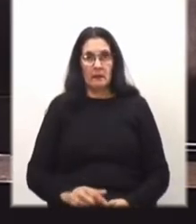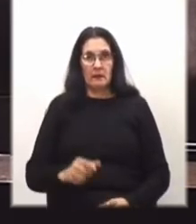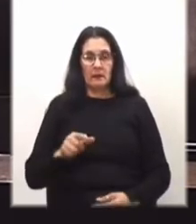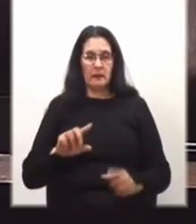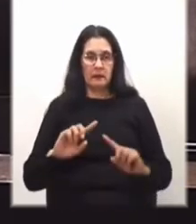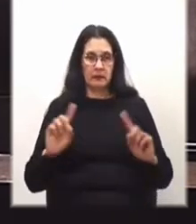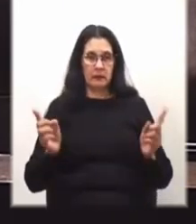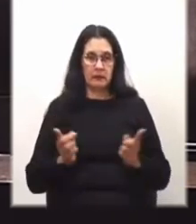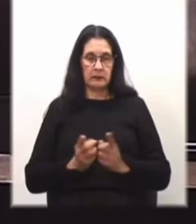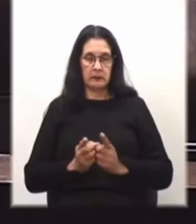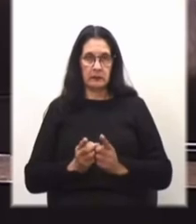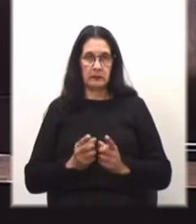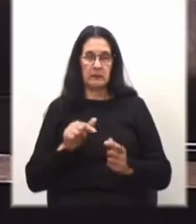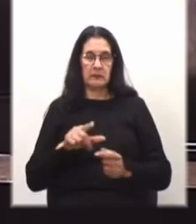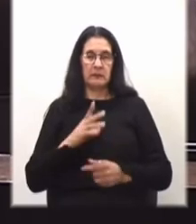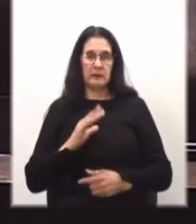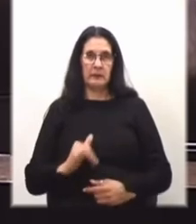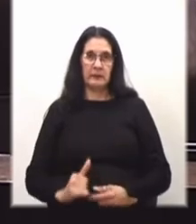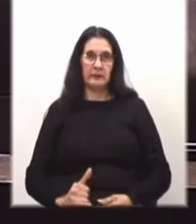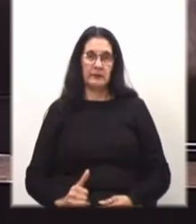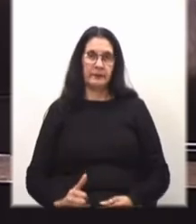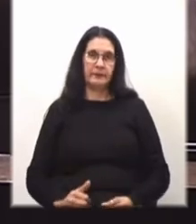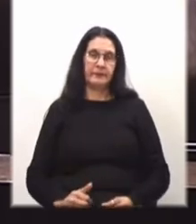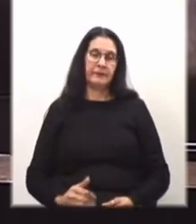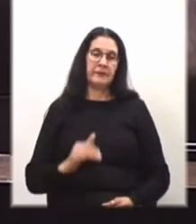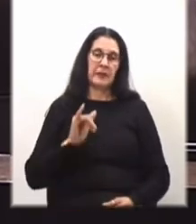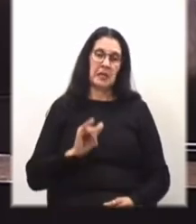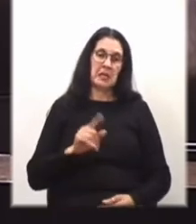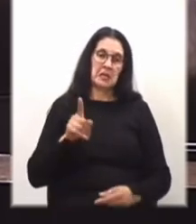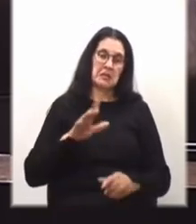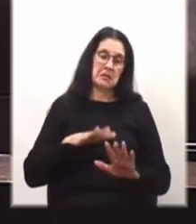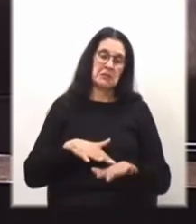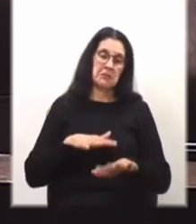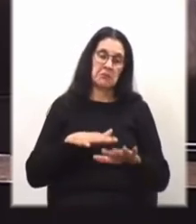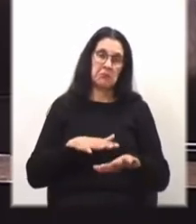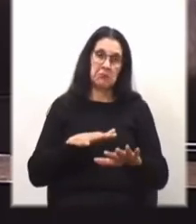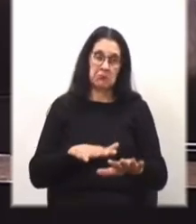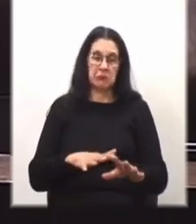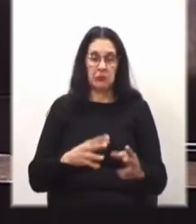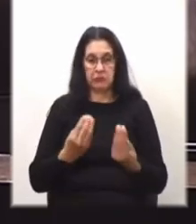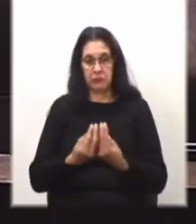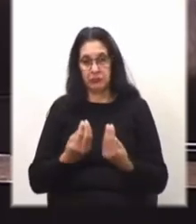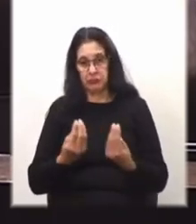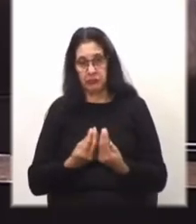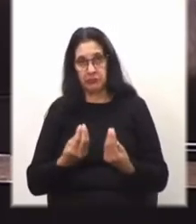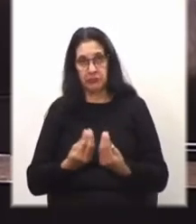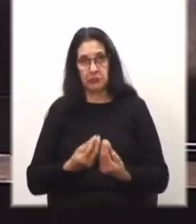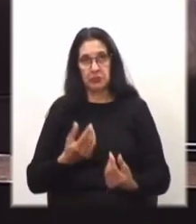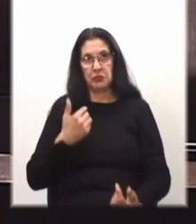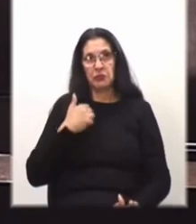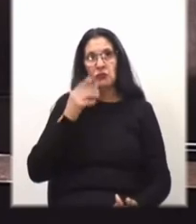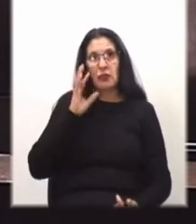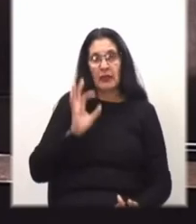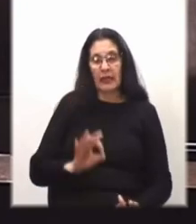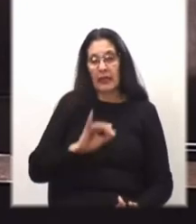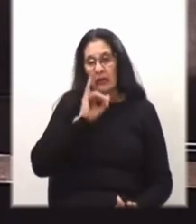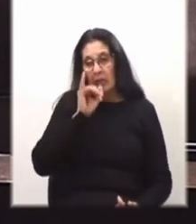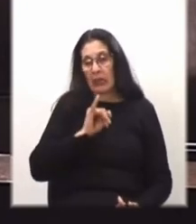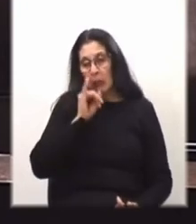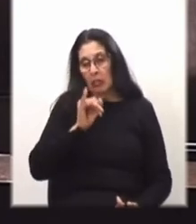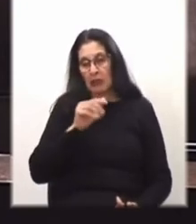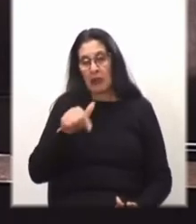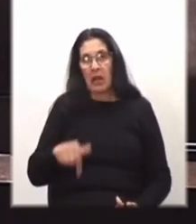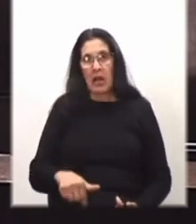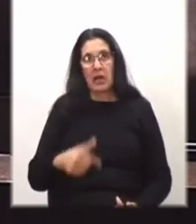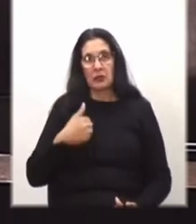restricción que tuvimos. Y esa marcha fue multitudinaria. Yo creo que he contado alguna vez acá que yo